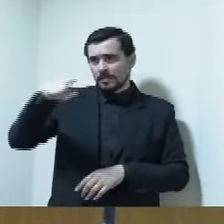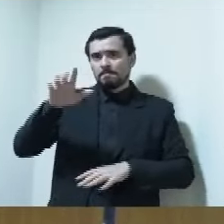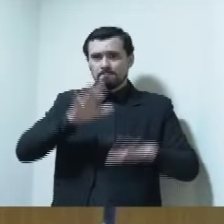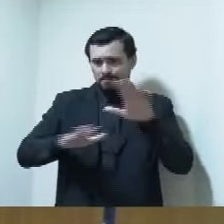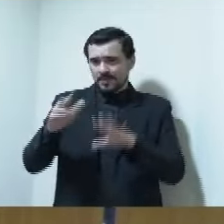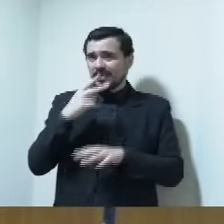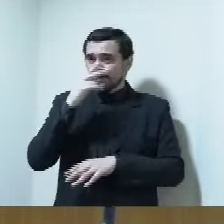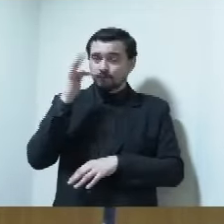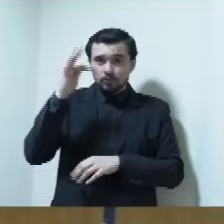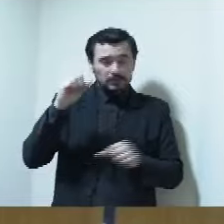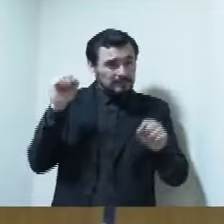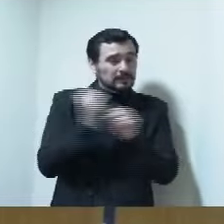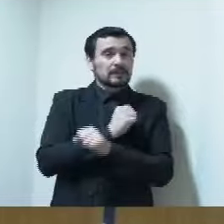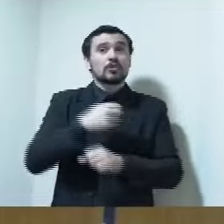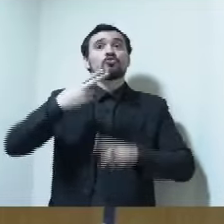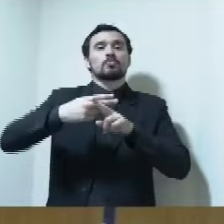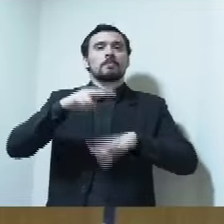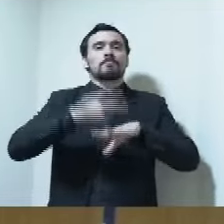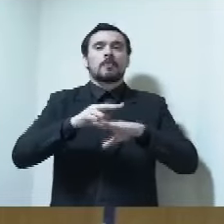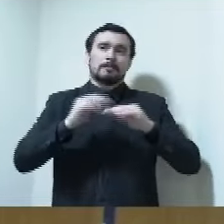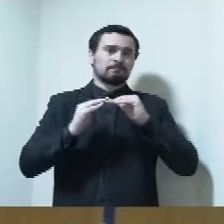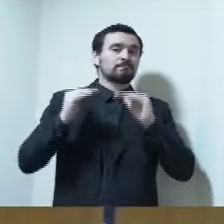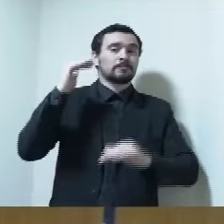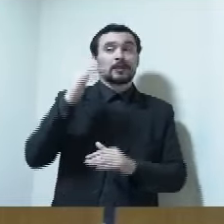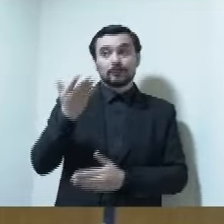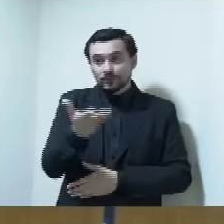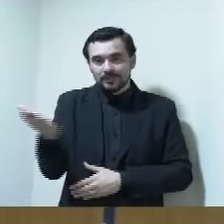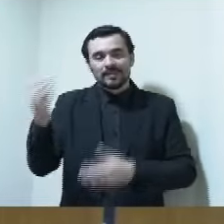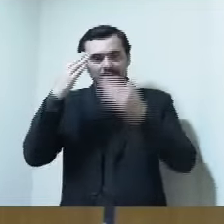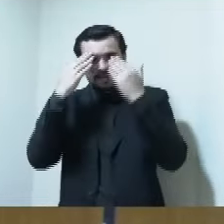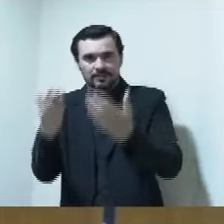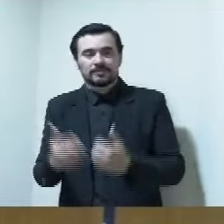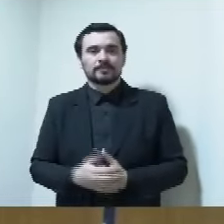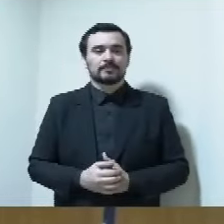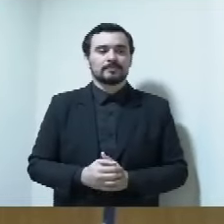alcanzar grandes cosas y dejar en el nombre del Paraguay en alto. A ustedes, muchas gracias.